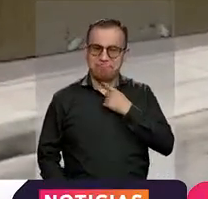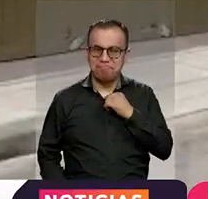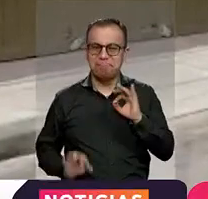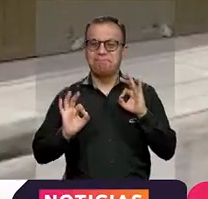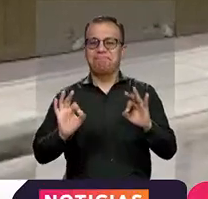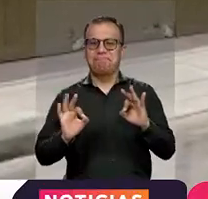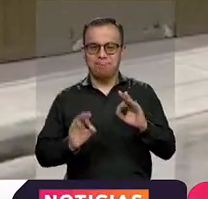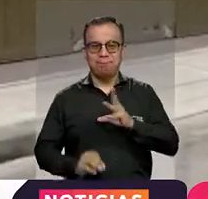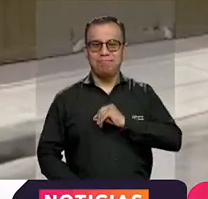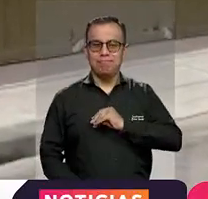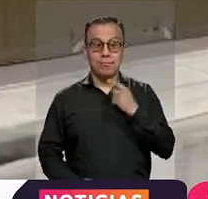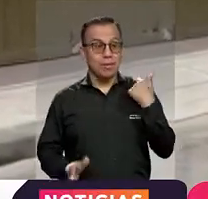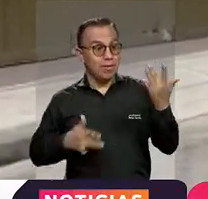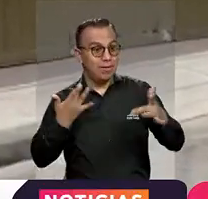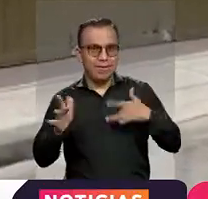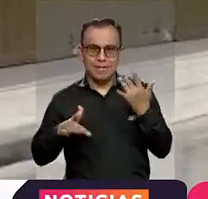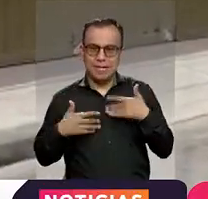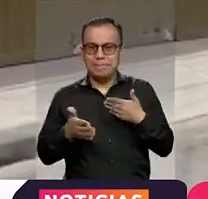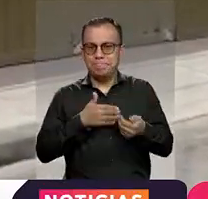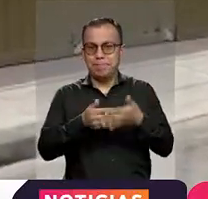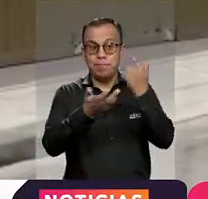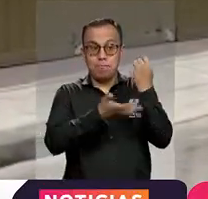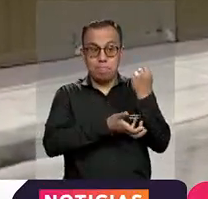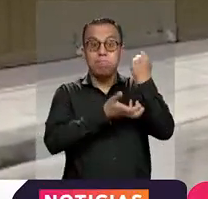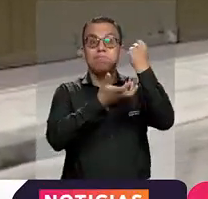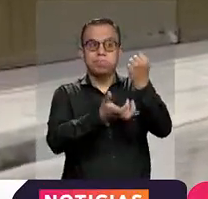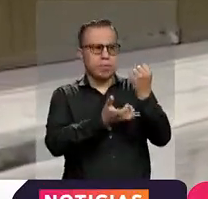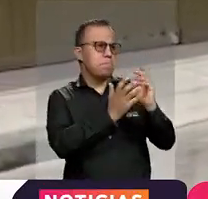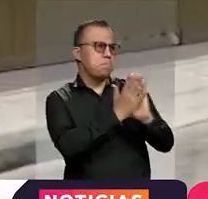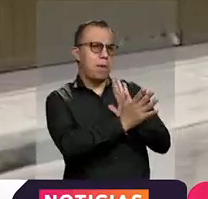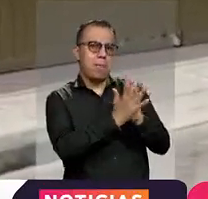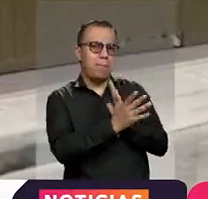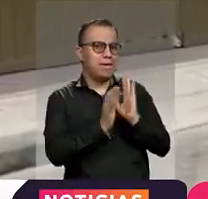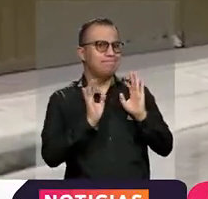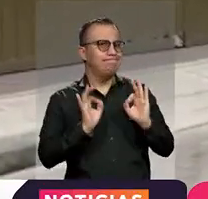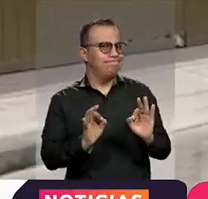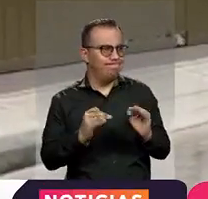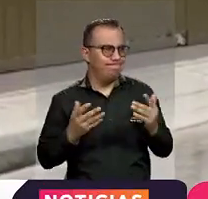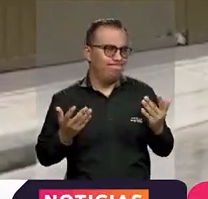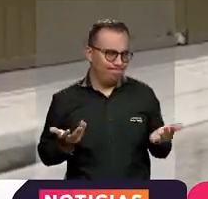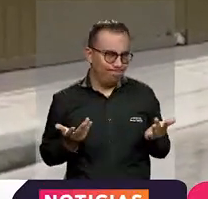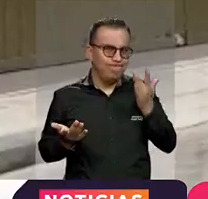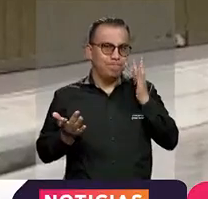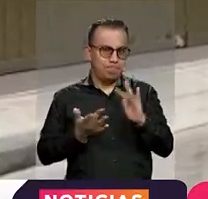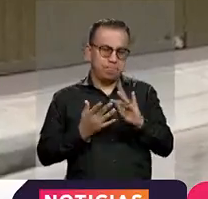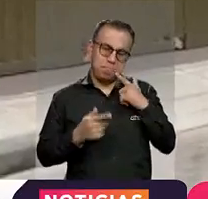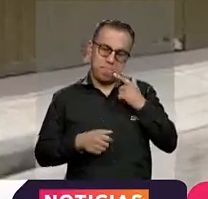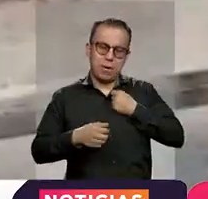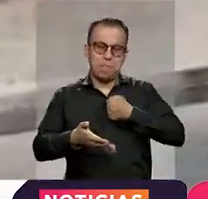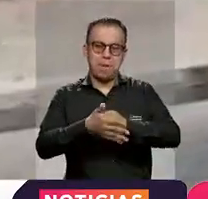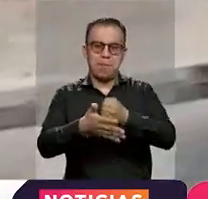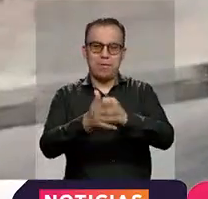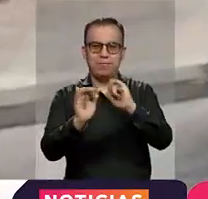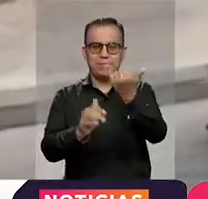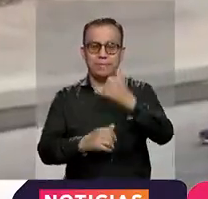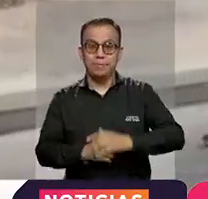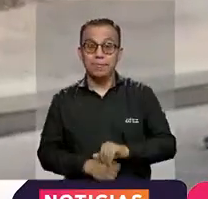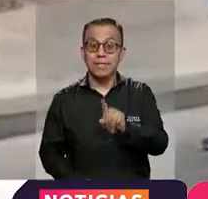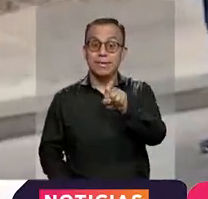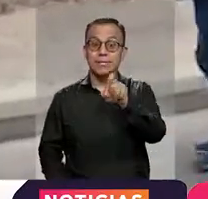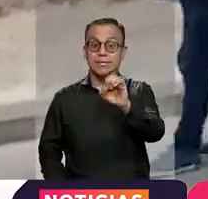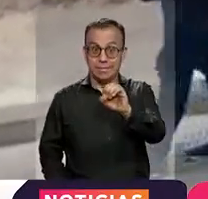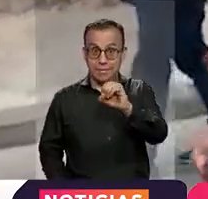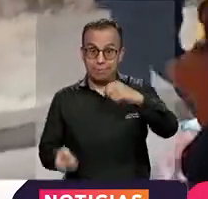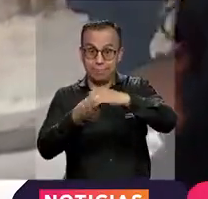privilegio, de gozar de ello, pese a que los recursos que nos han manifestado pues no eran los alcanzables, pero se logró. 60 barrios serán